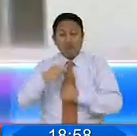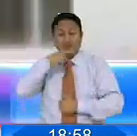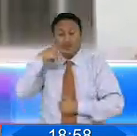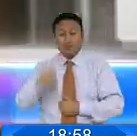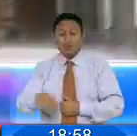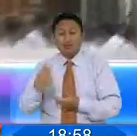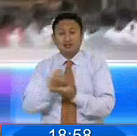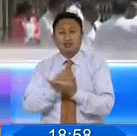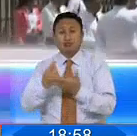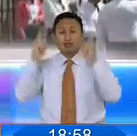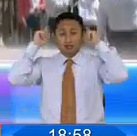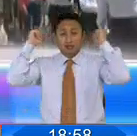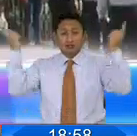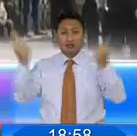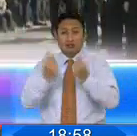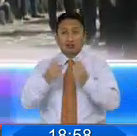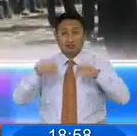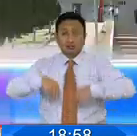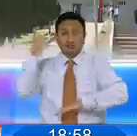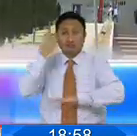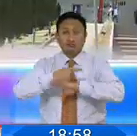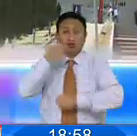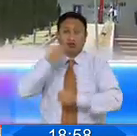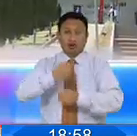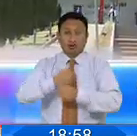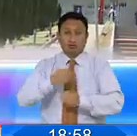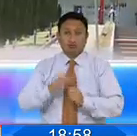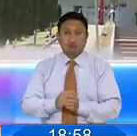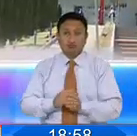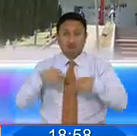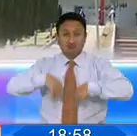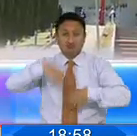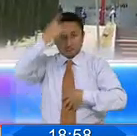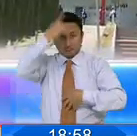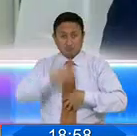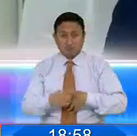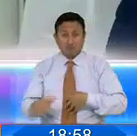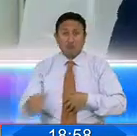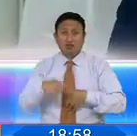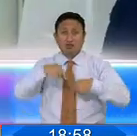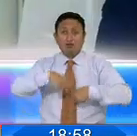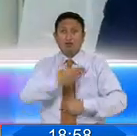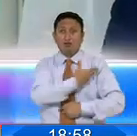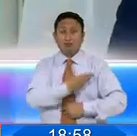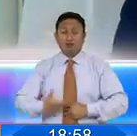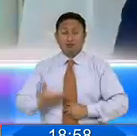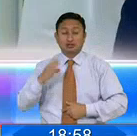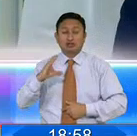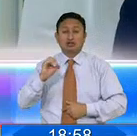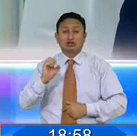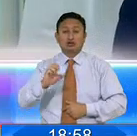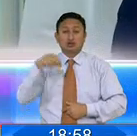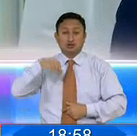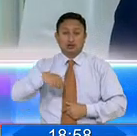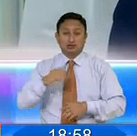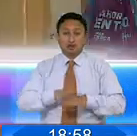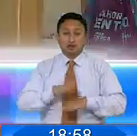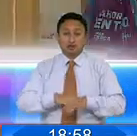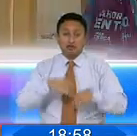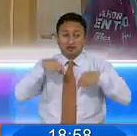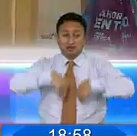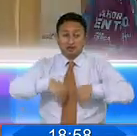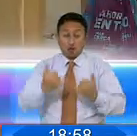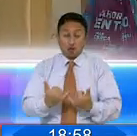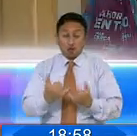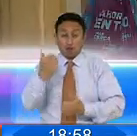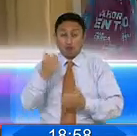Semana Santa y del Día del Trabajador. Las resoluciones, según señaló el presidente del COE, obedecen a la compleja